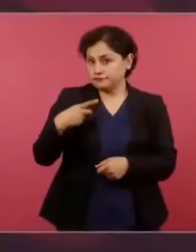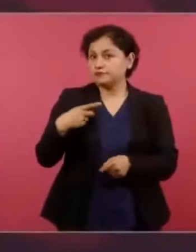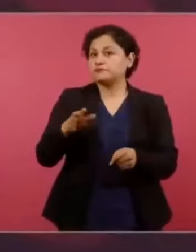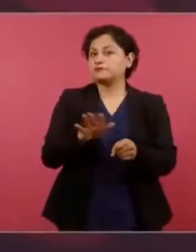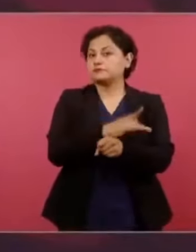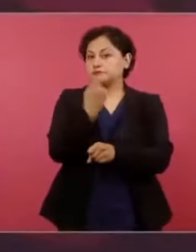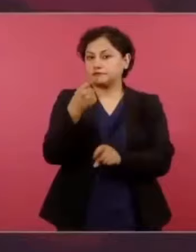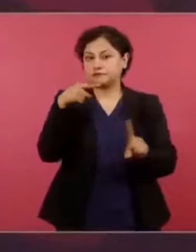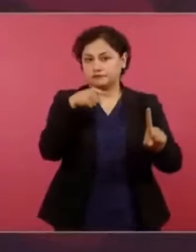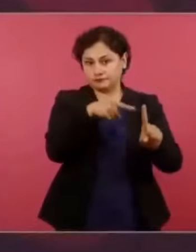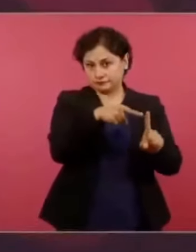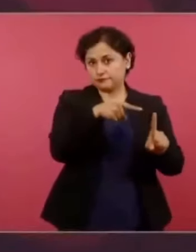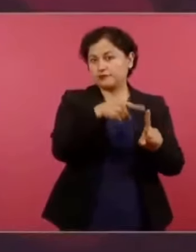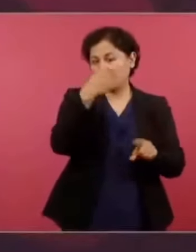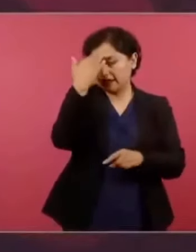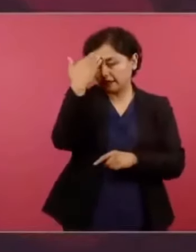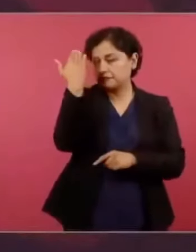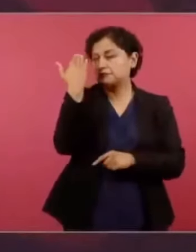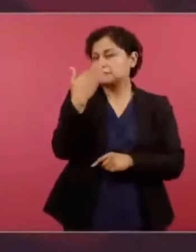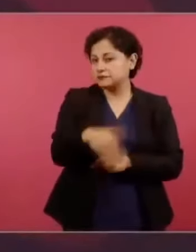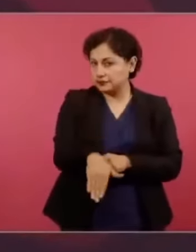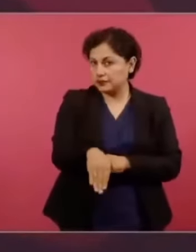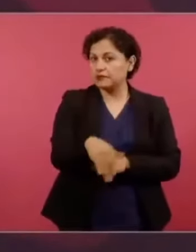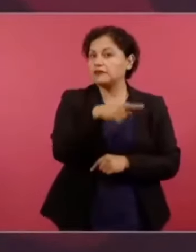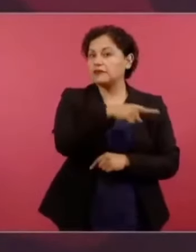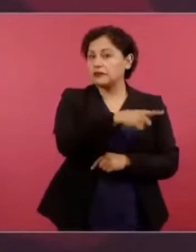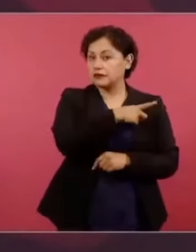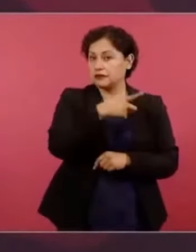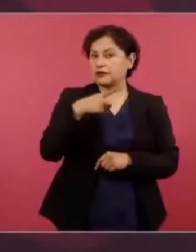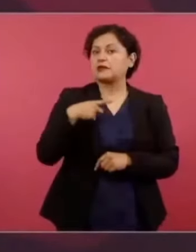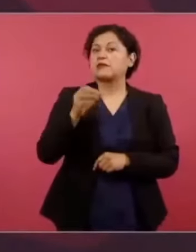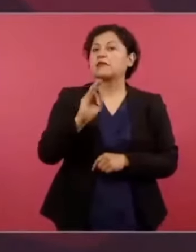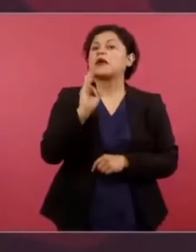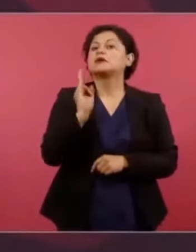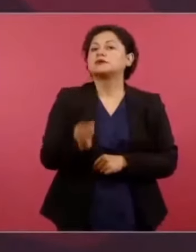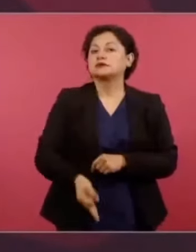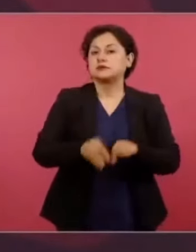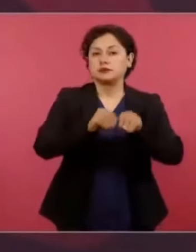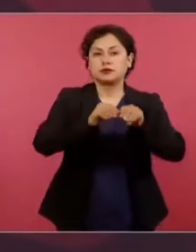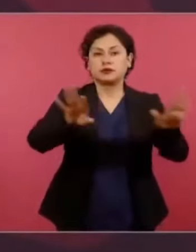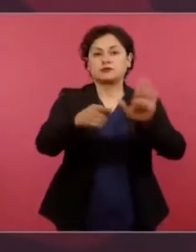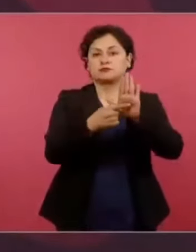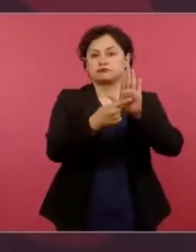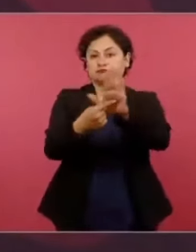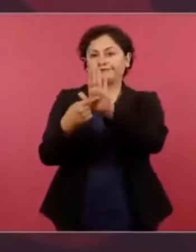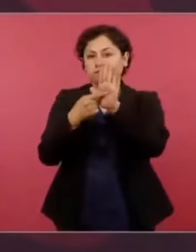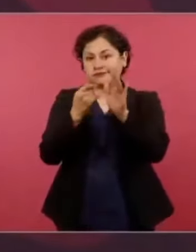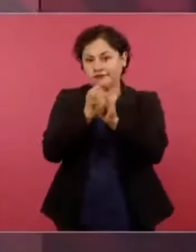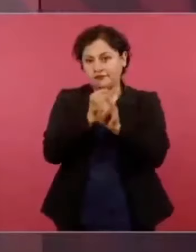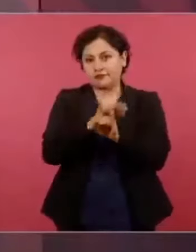de aceptar que se trate esto con transparencia